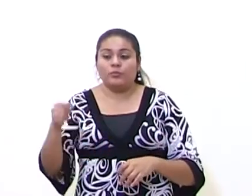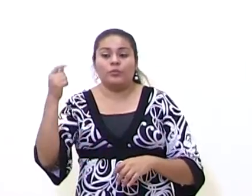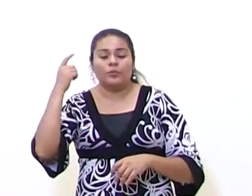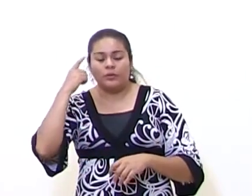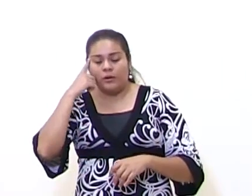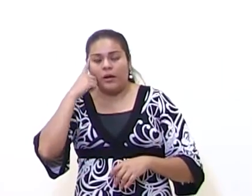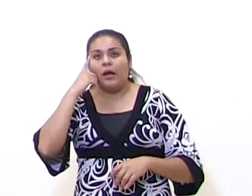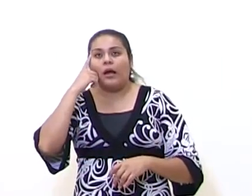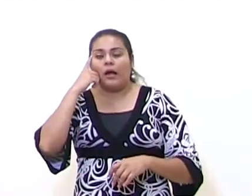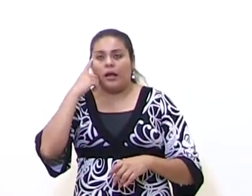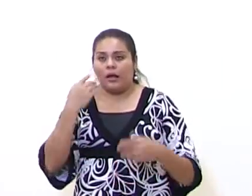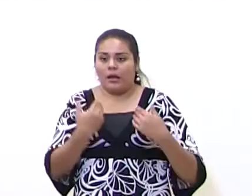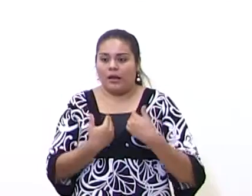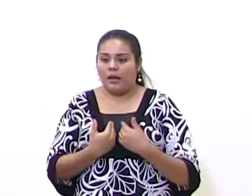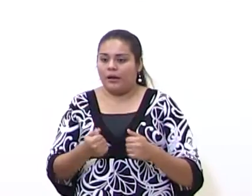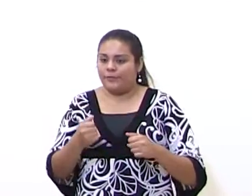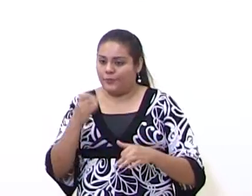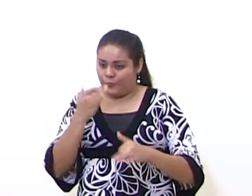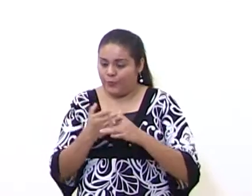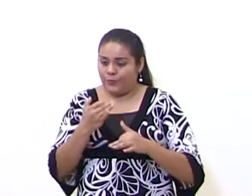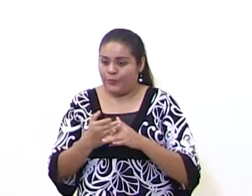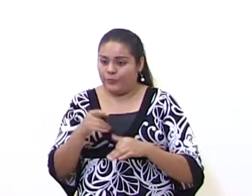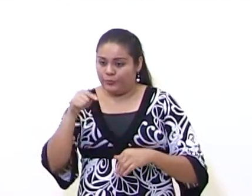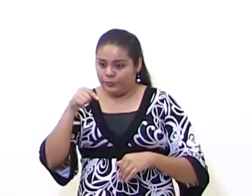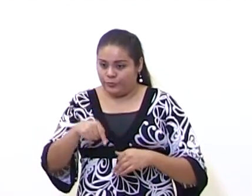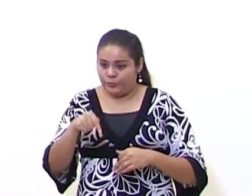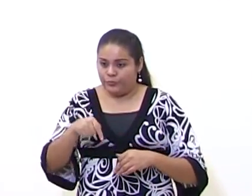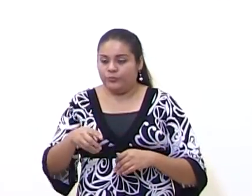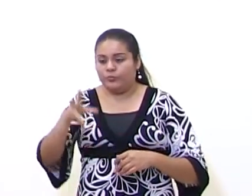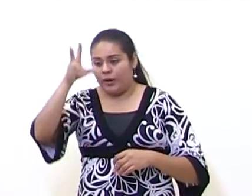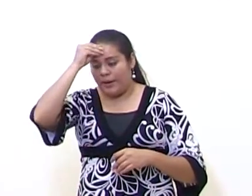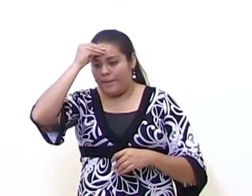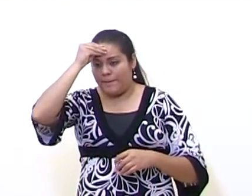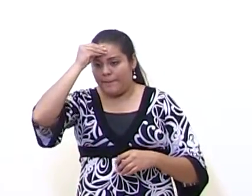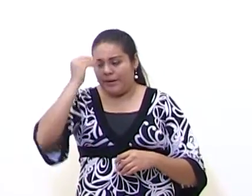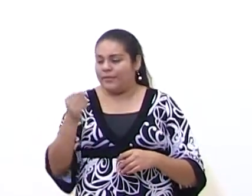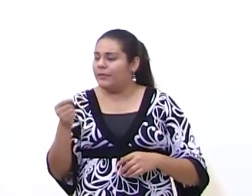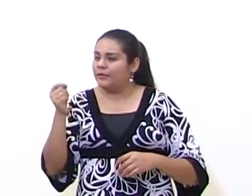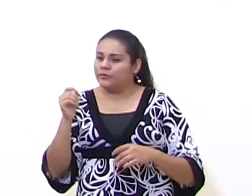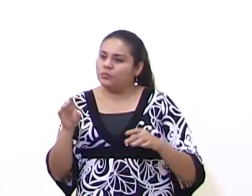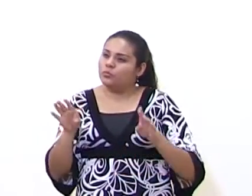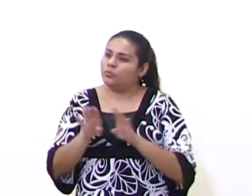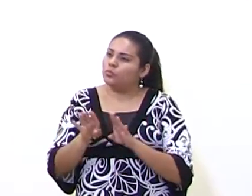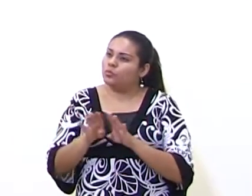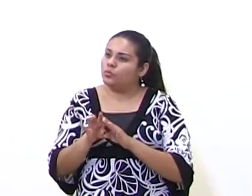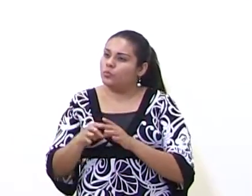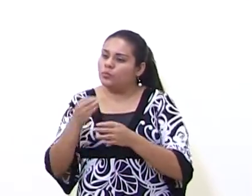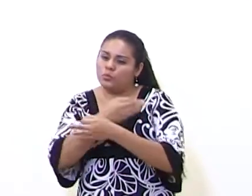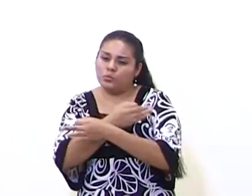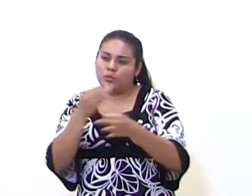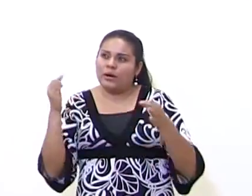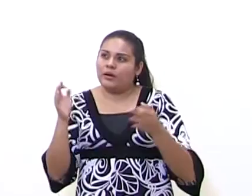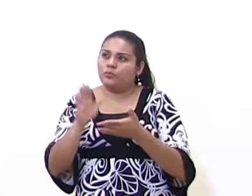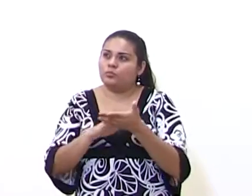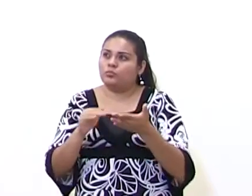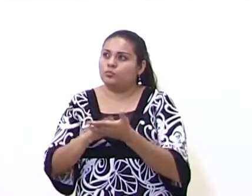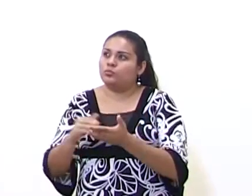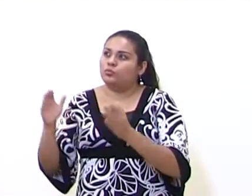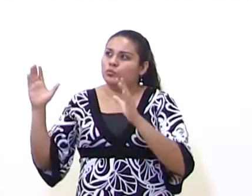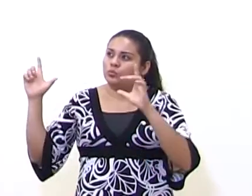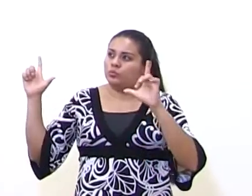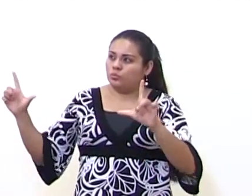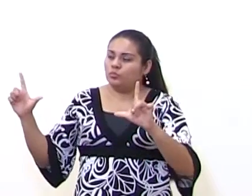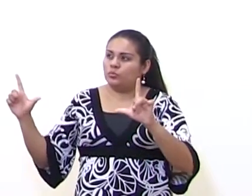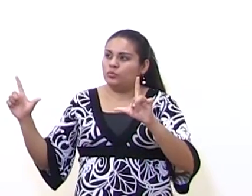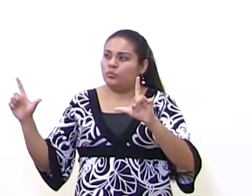hoy con esta sesión buscamos mirar, analizar cómo llega esos